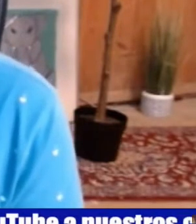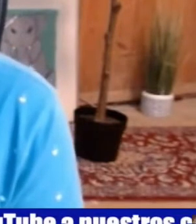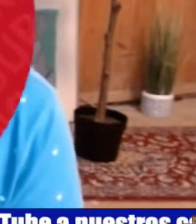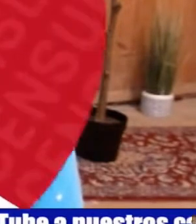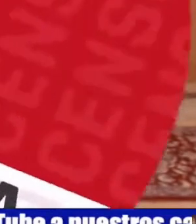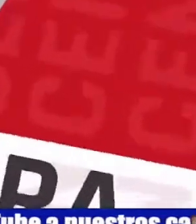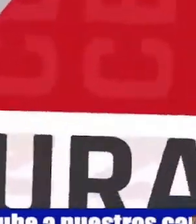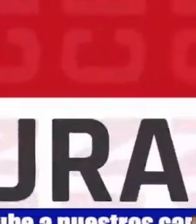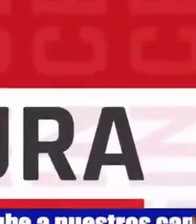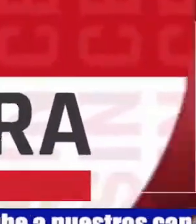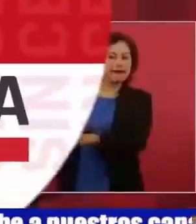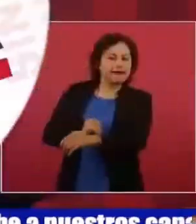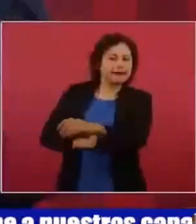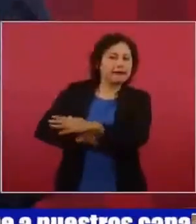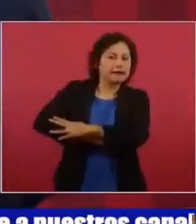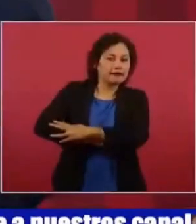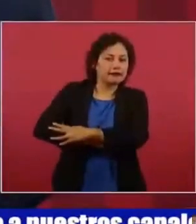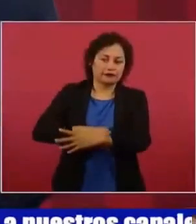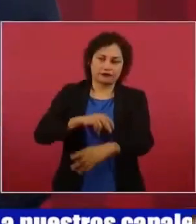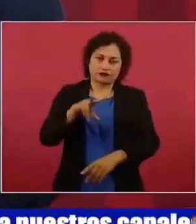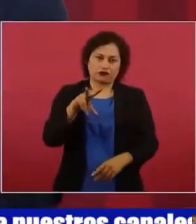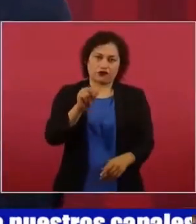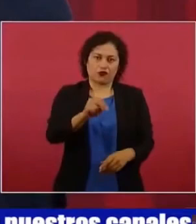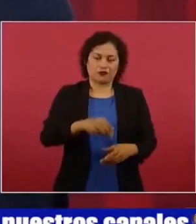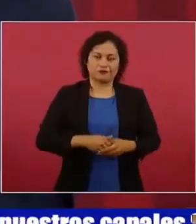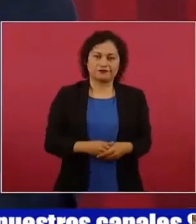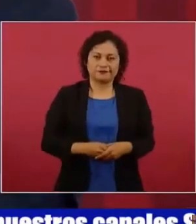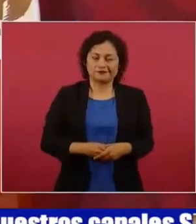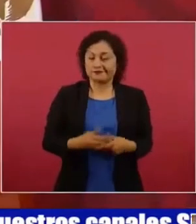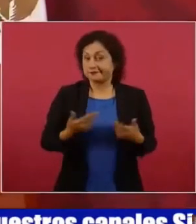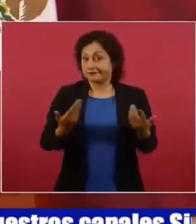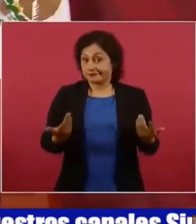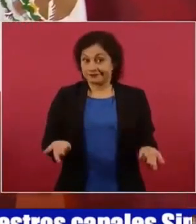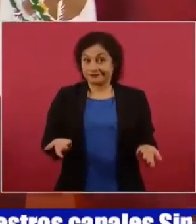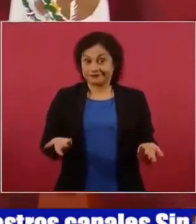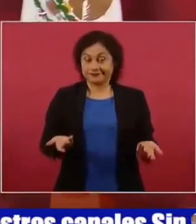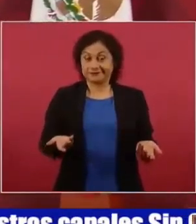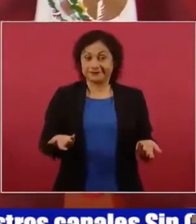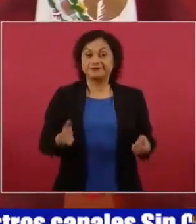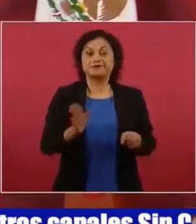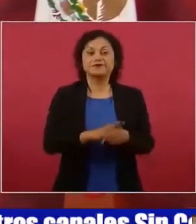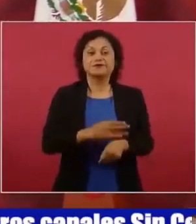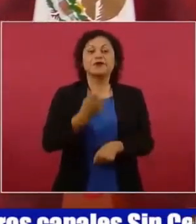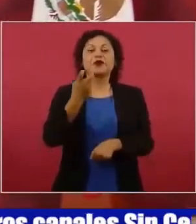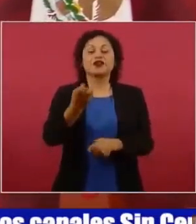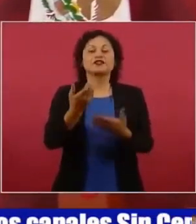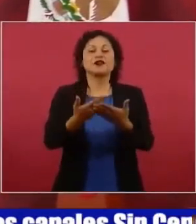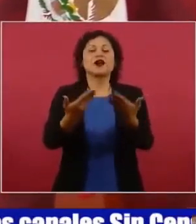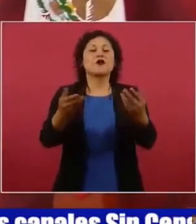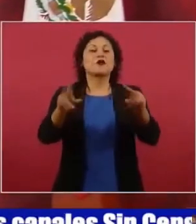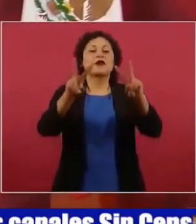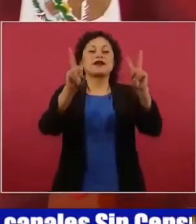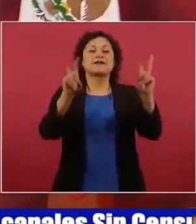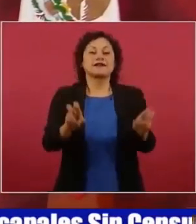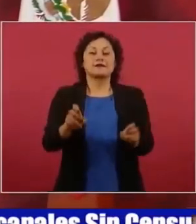compañeros. Entonces, ahora con lo de García Luna,